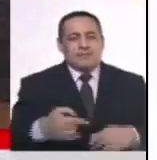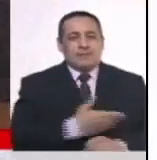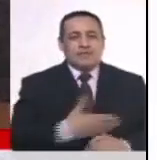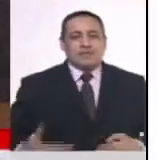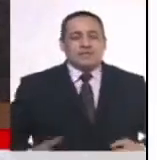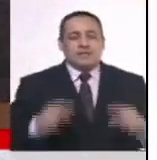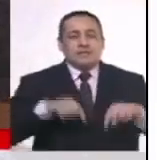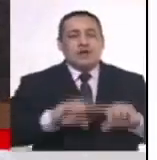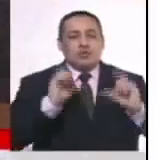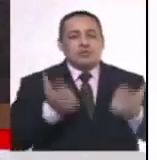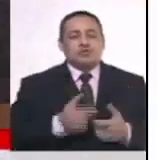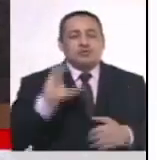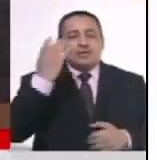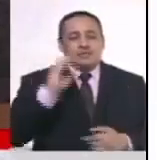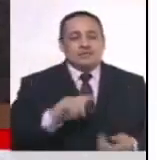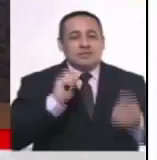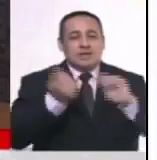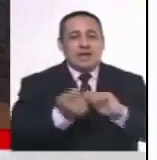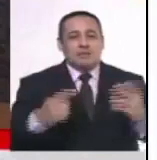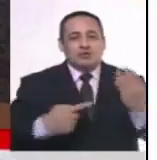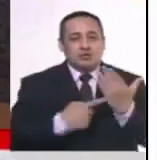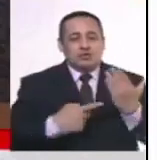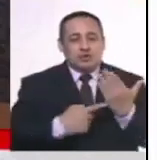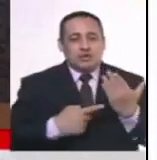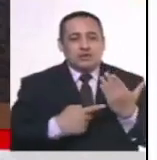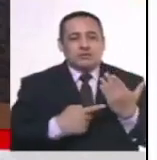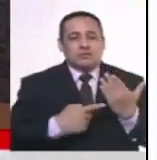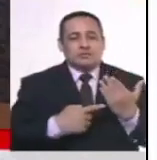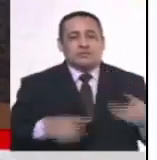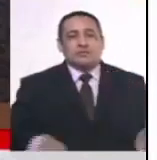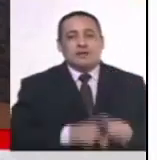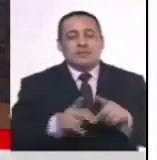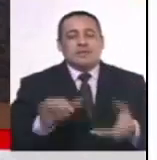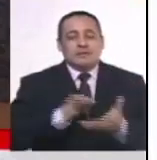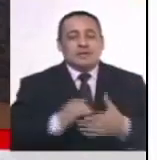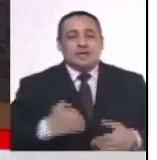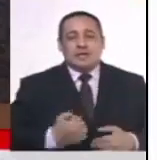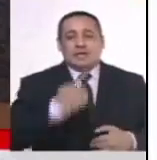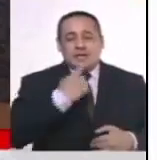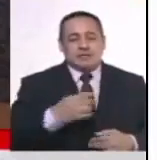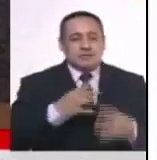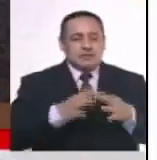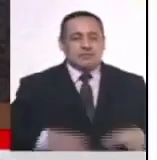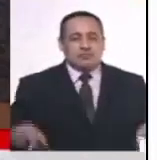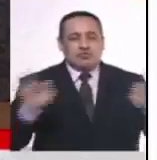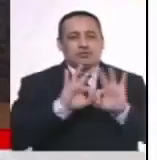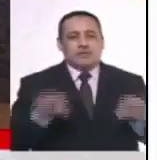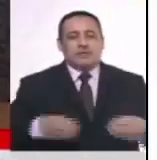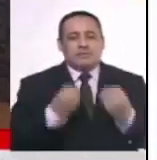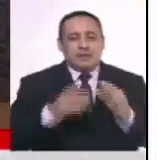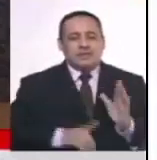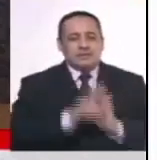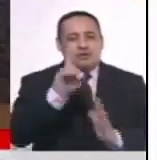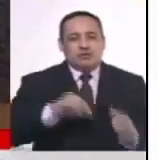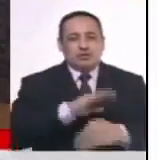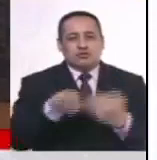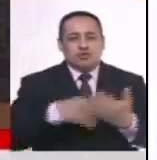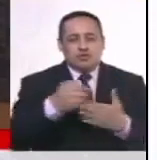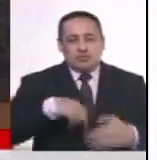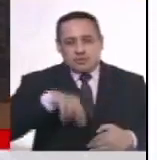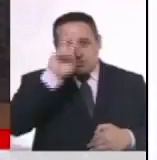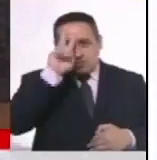la Comisión de Ciencia, Innovación y Tecnología, la cual es trascendental para el desarrollo de nuestra